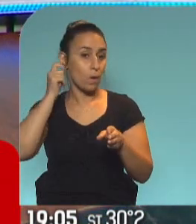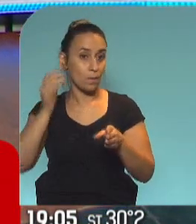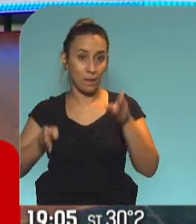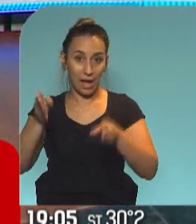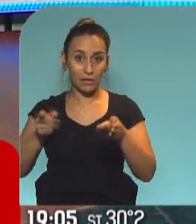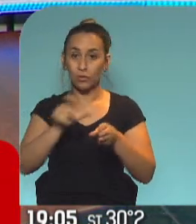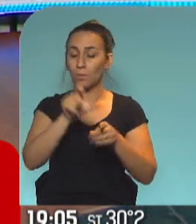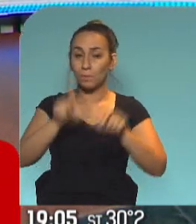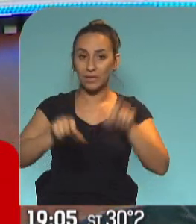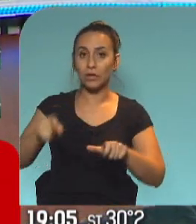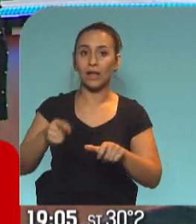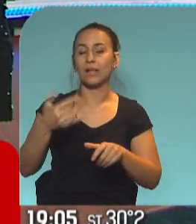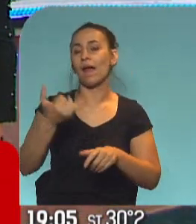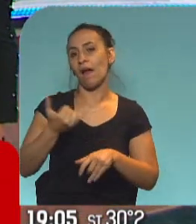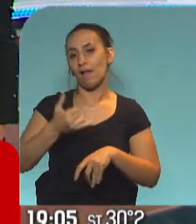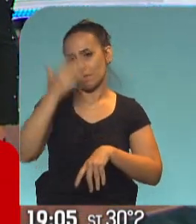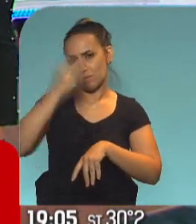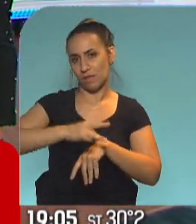de riesgo son unas